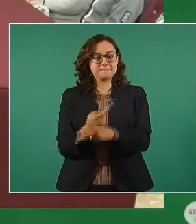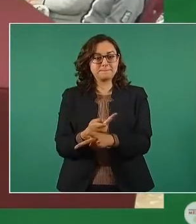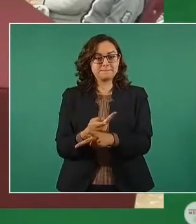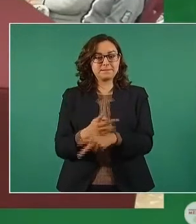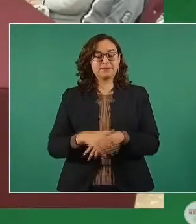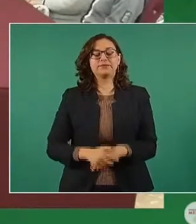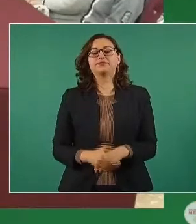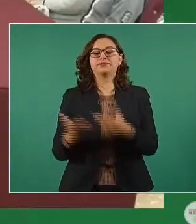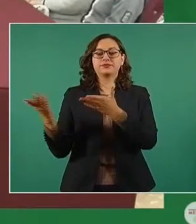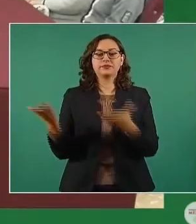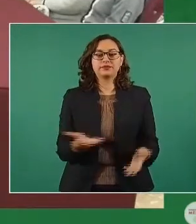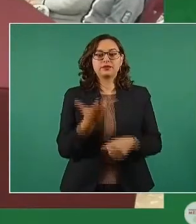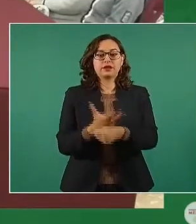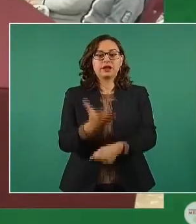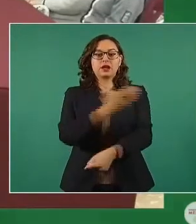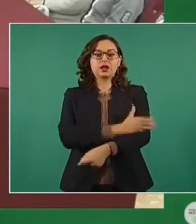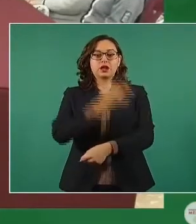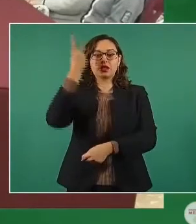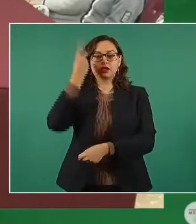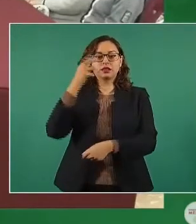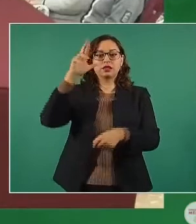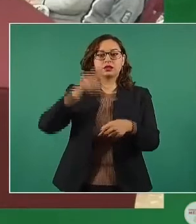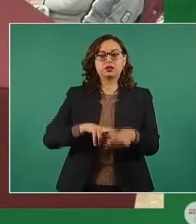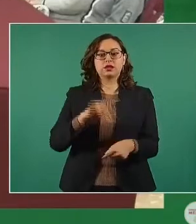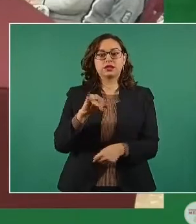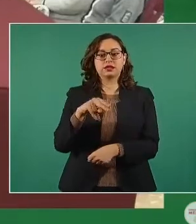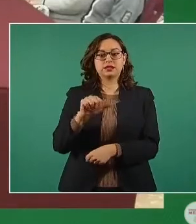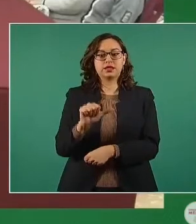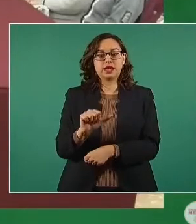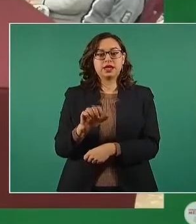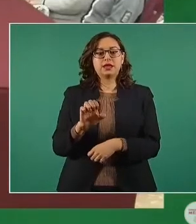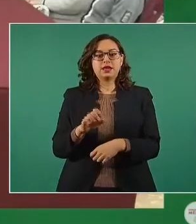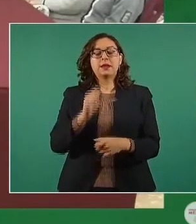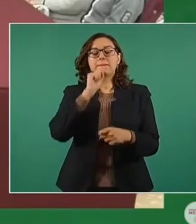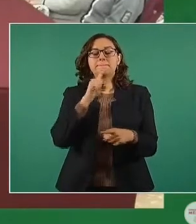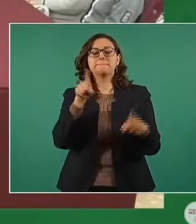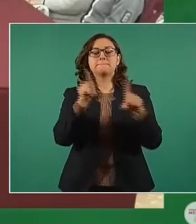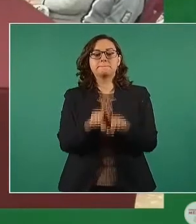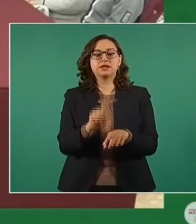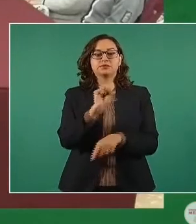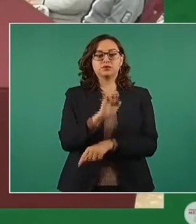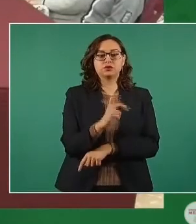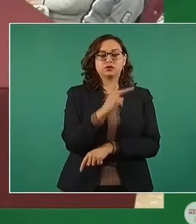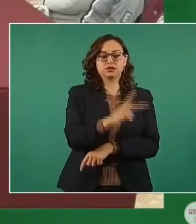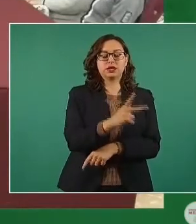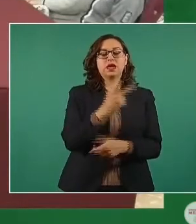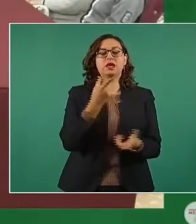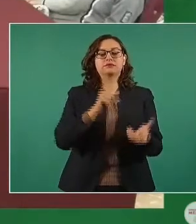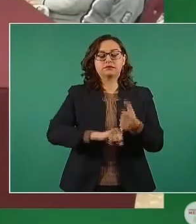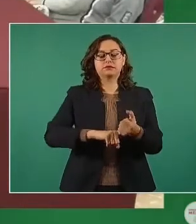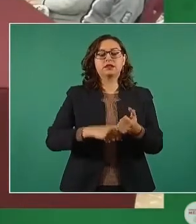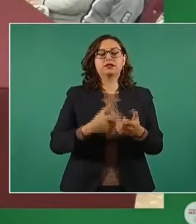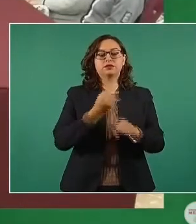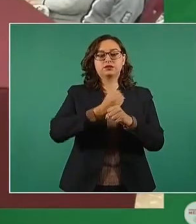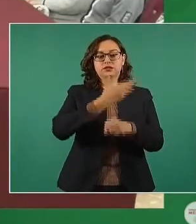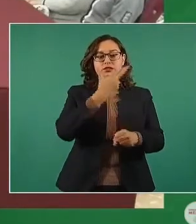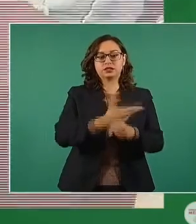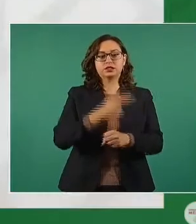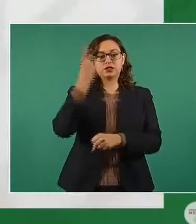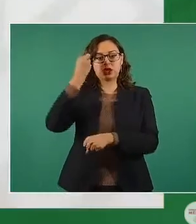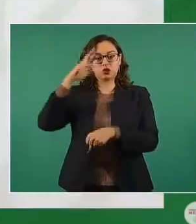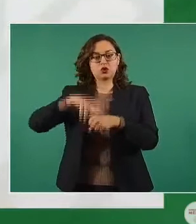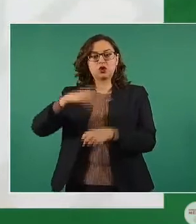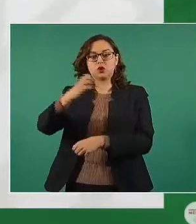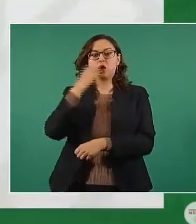Está la directora del INAE, está el secretario de Educación Pública, el director de la escuela, alumnos y